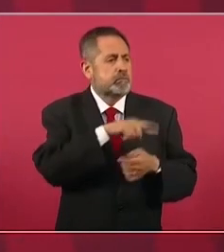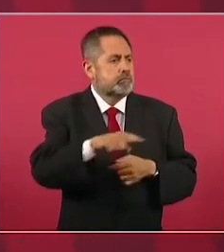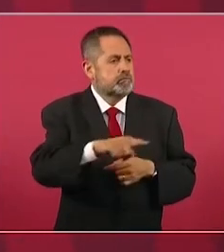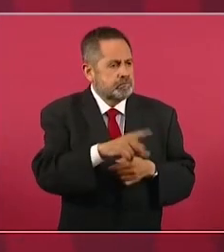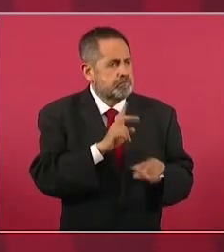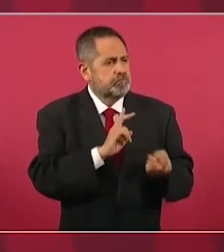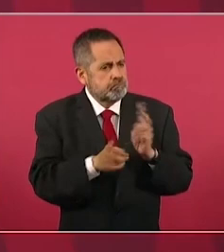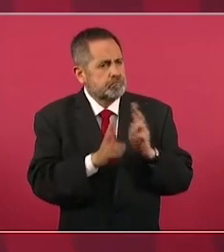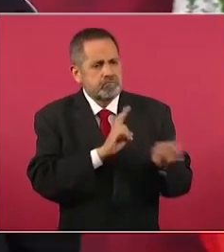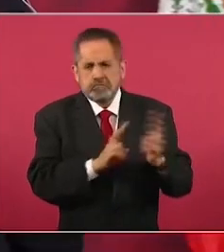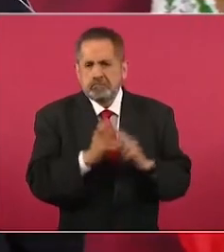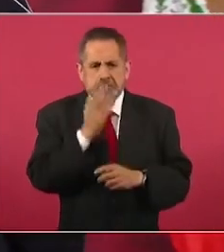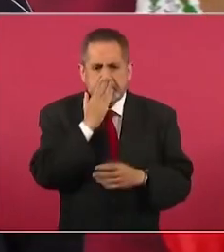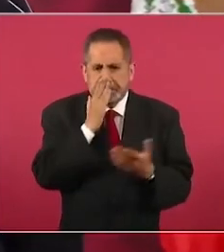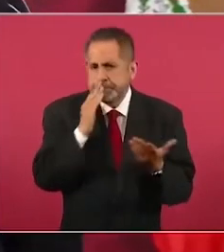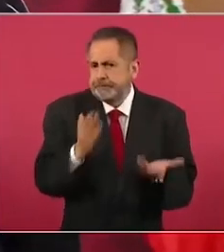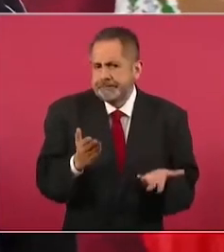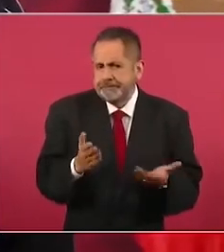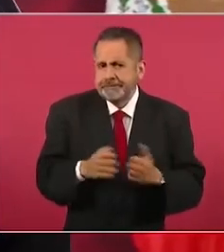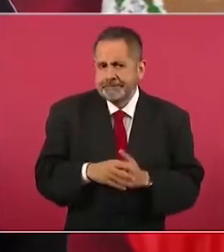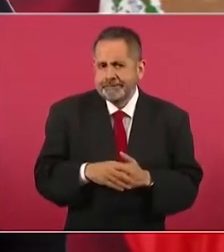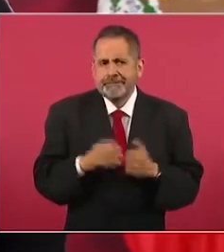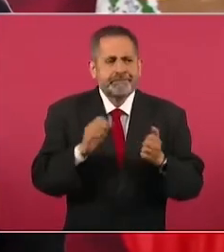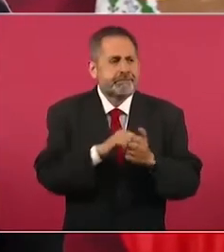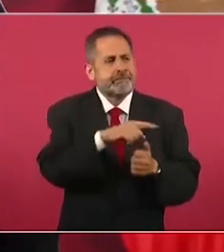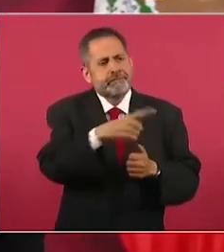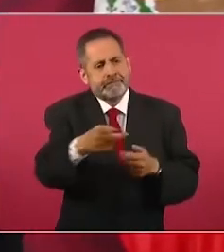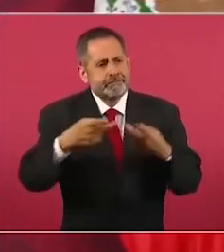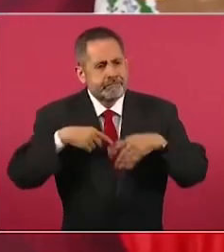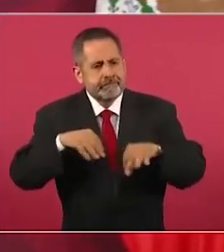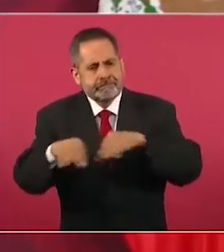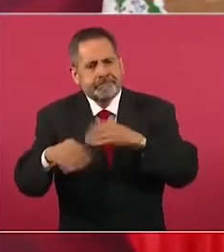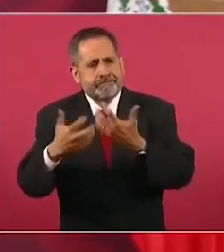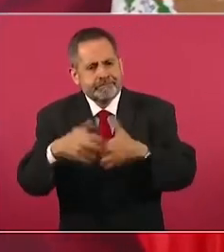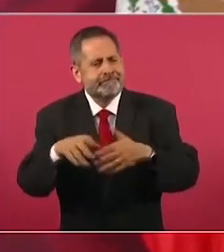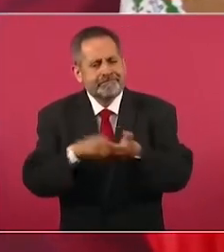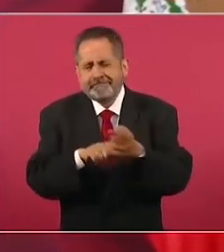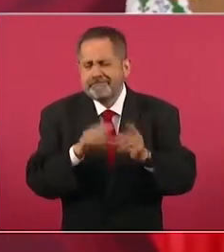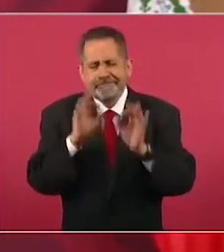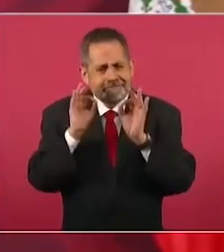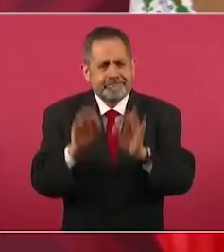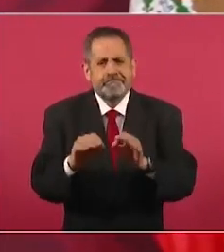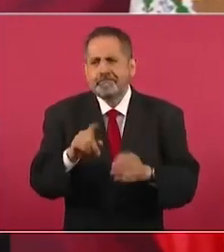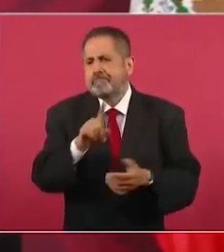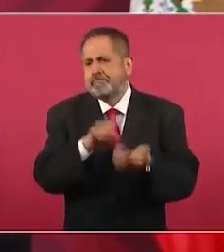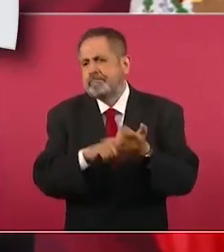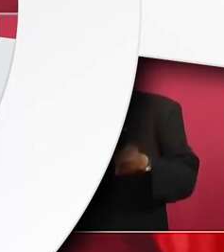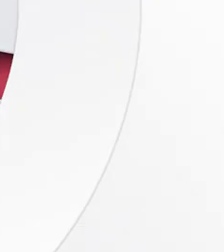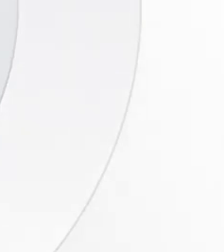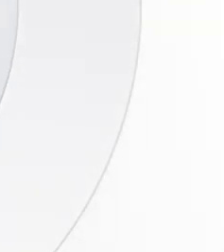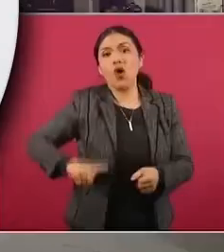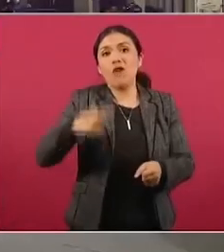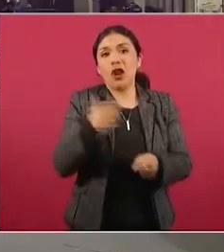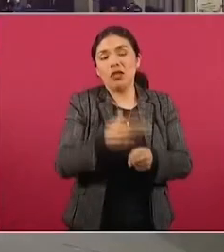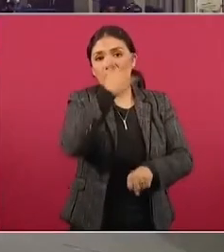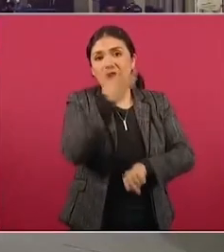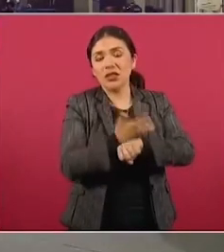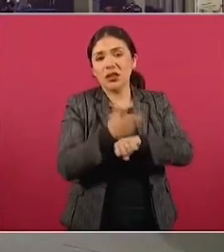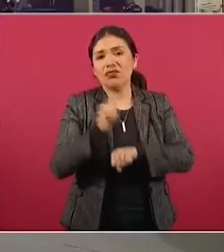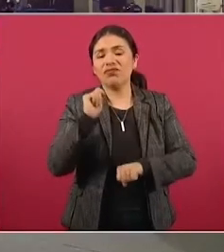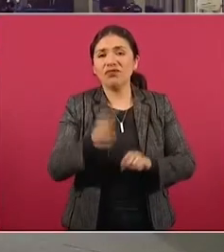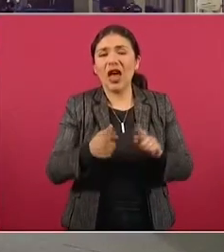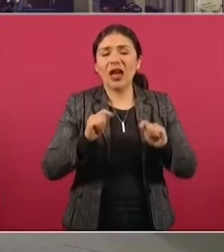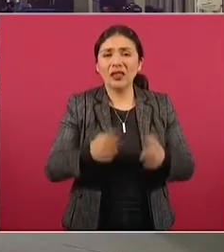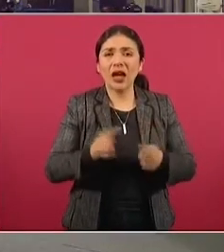y tenemos diálogo, pues, con los obreros y desde luego que con los campesinos. Pues